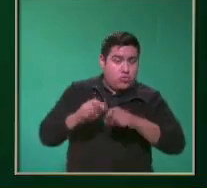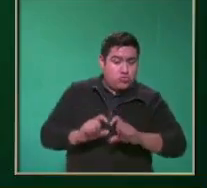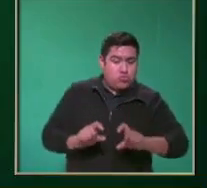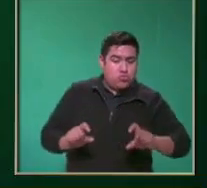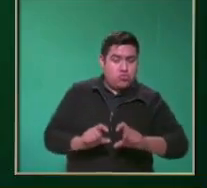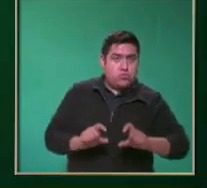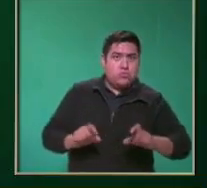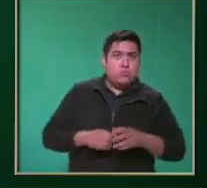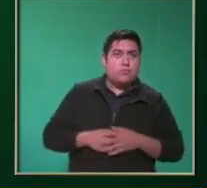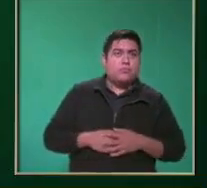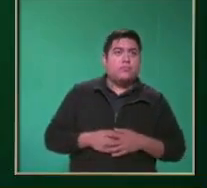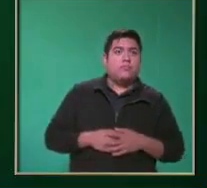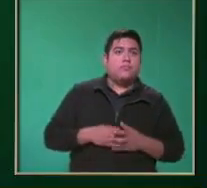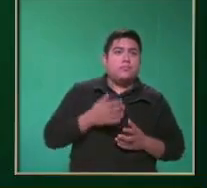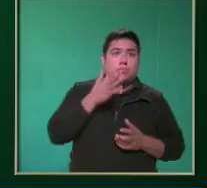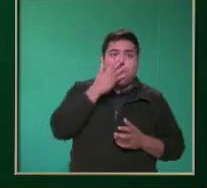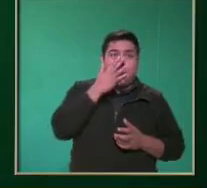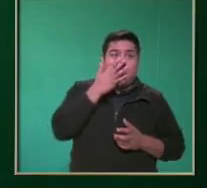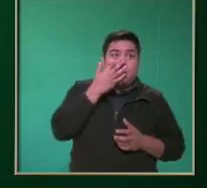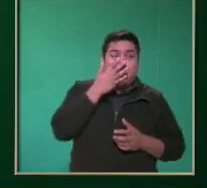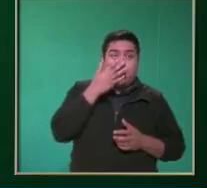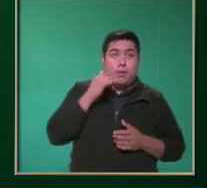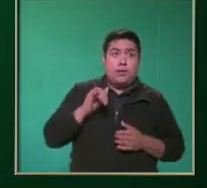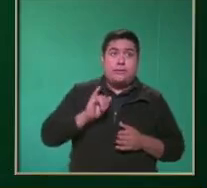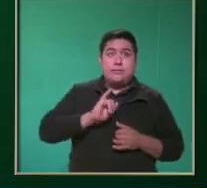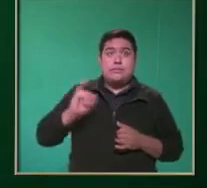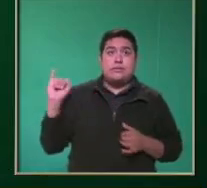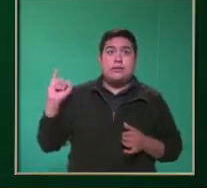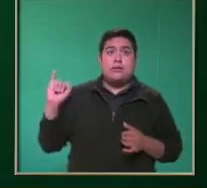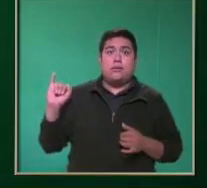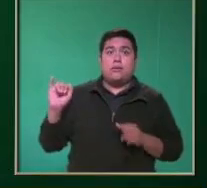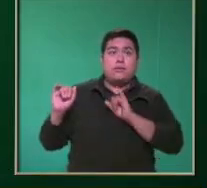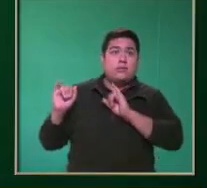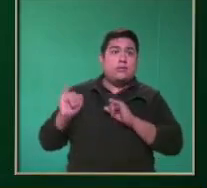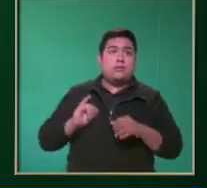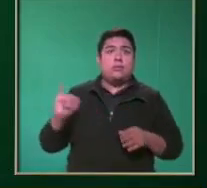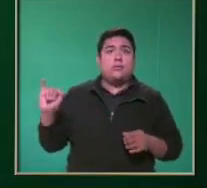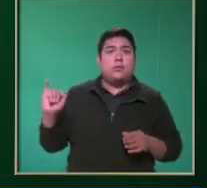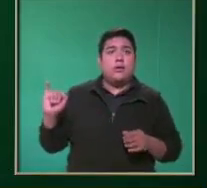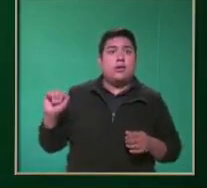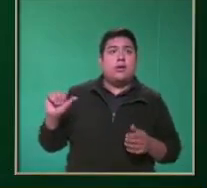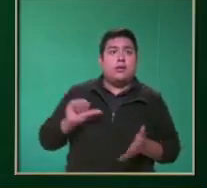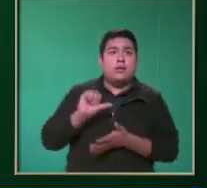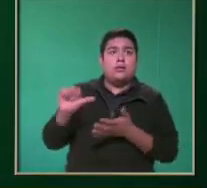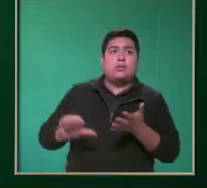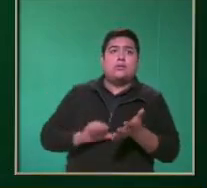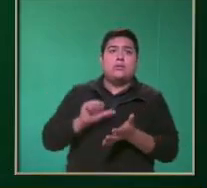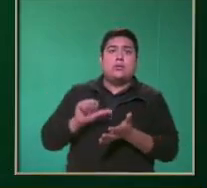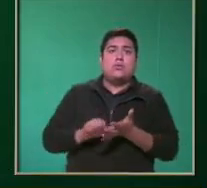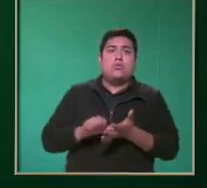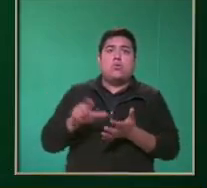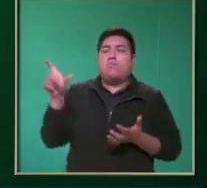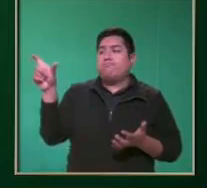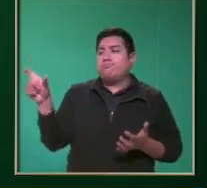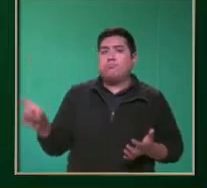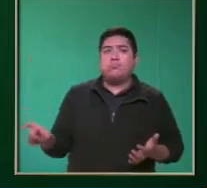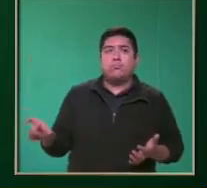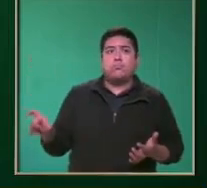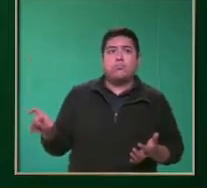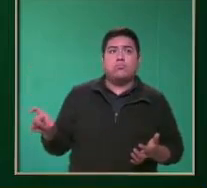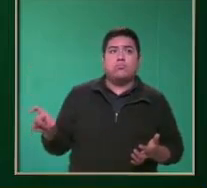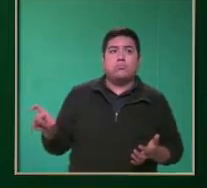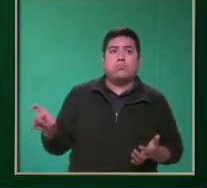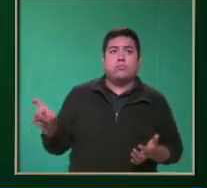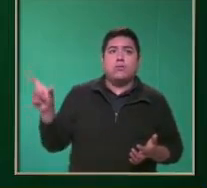numérica y la escala gráfica. A tu izquierda del mapa, en la parte central, ahí por la península de Baja